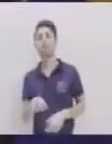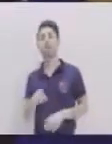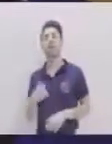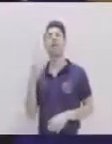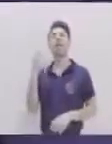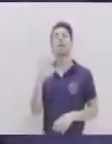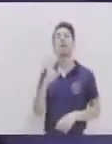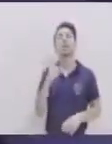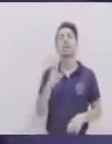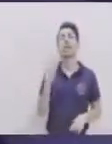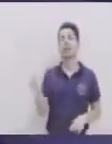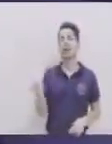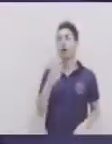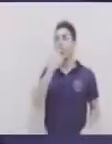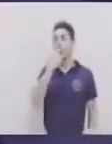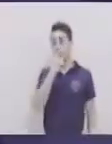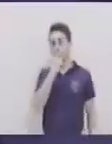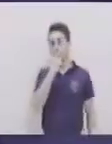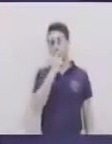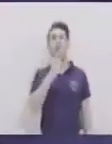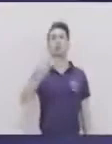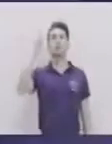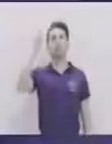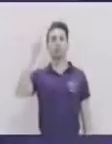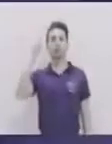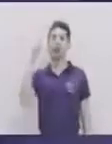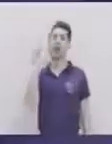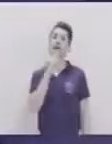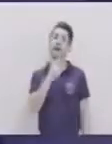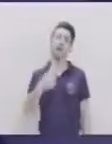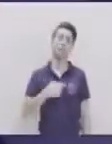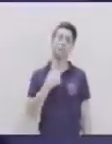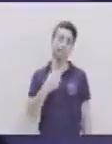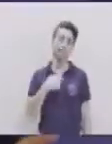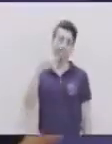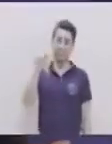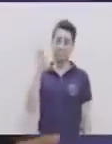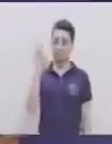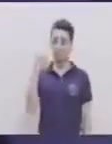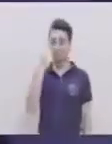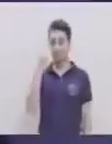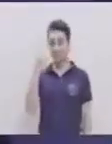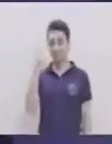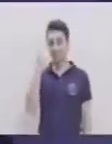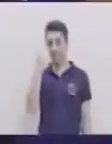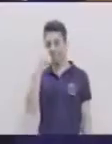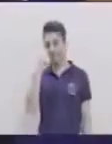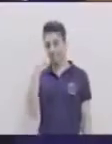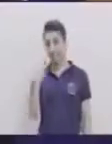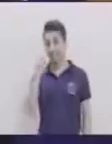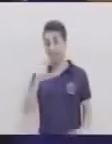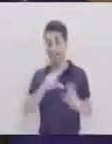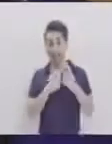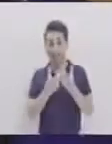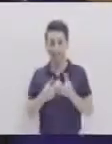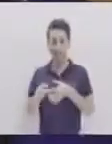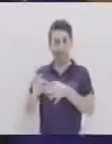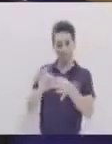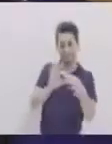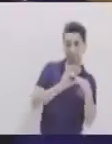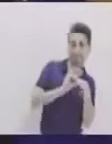quién era el árbitro. La señor Zoilita. Aquella clase jugaba muy